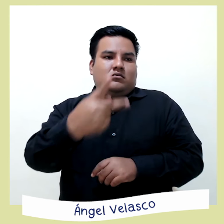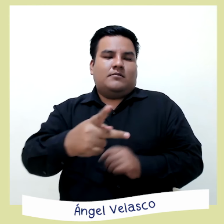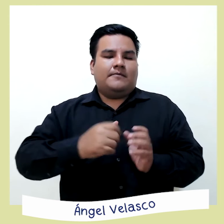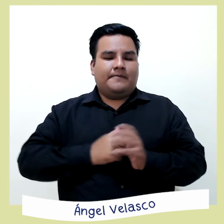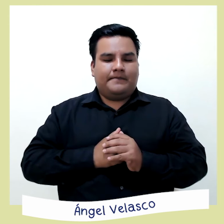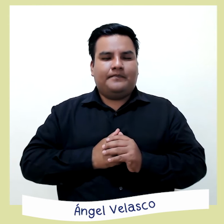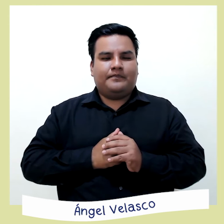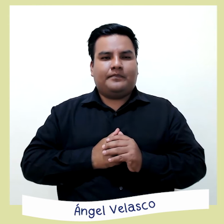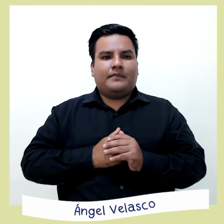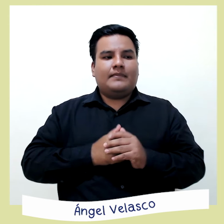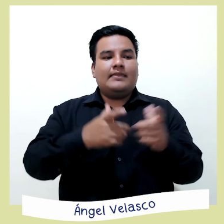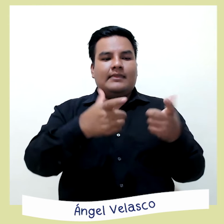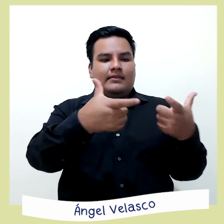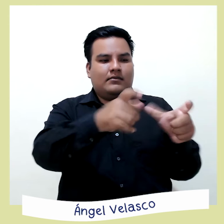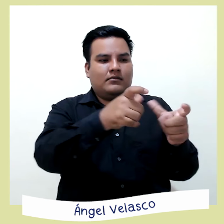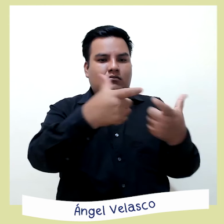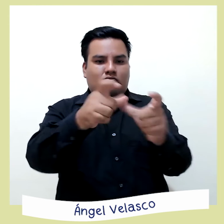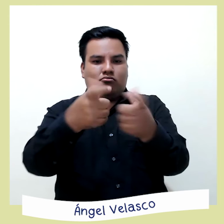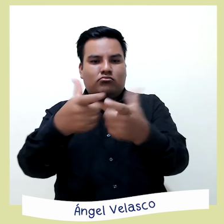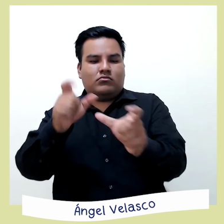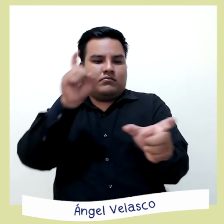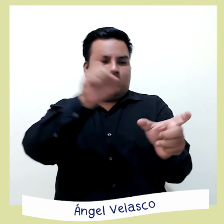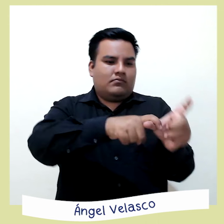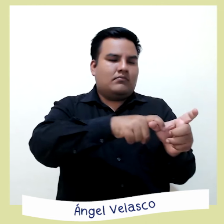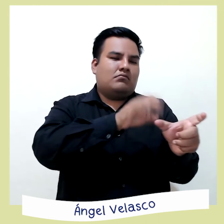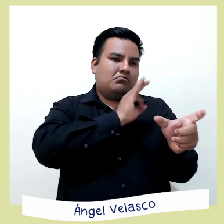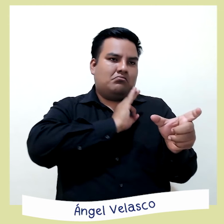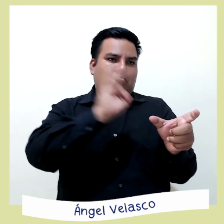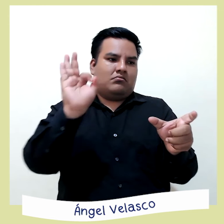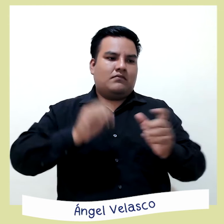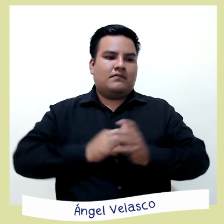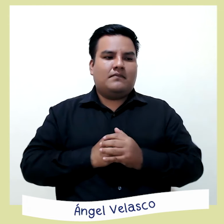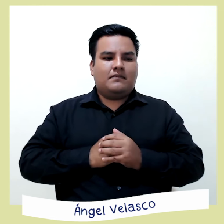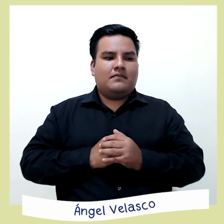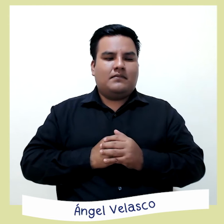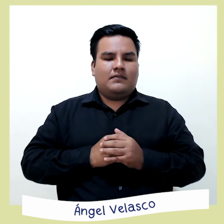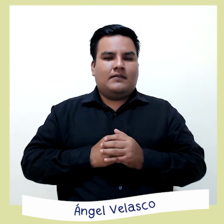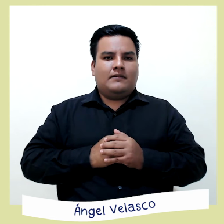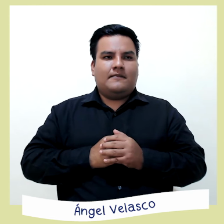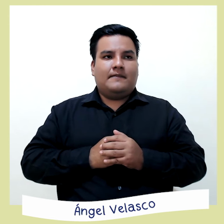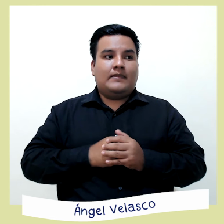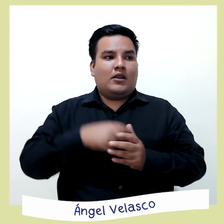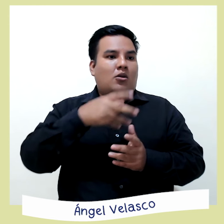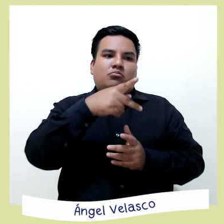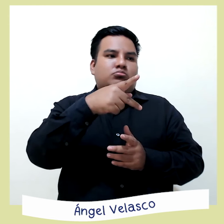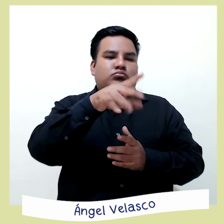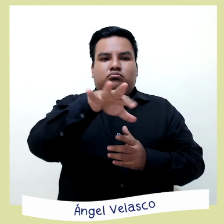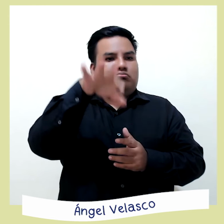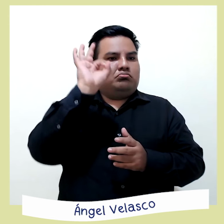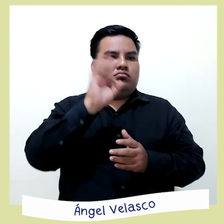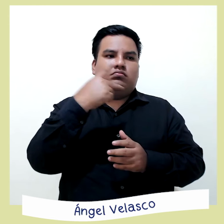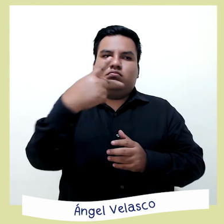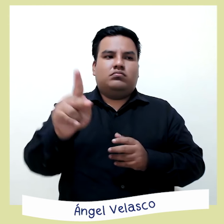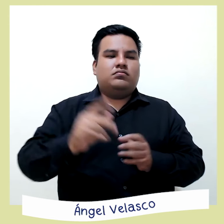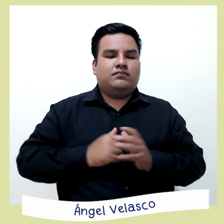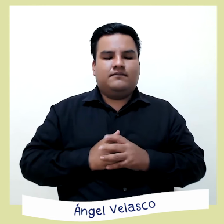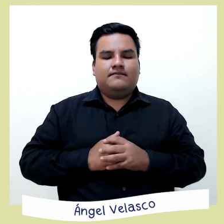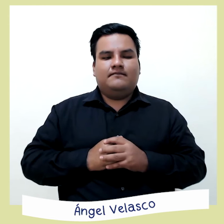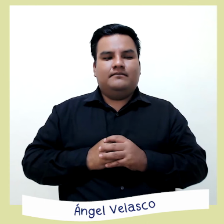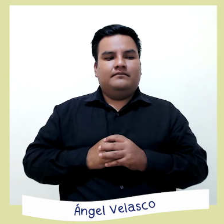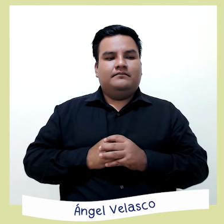que los niños o las niñas tengan la identidad de género que corresponda a su persona y se perfilen dentro de los